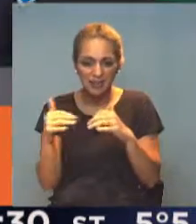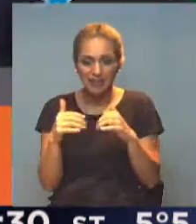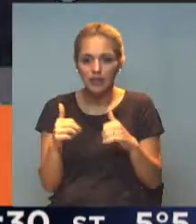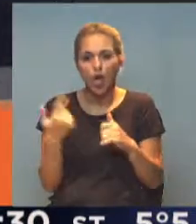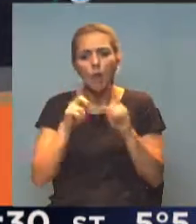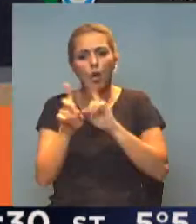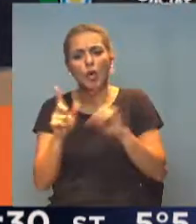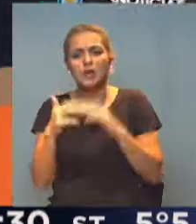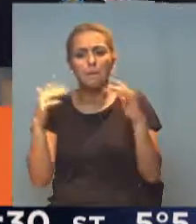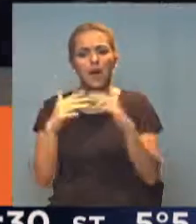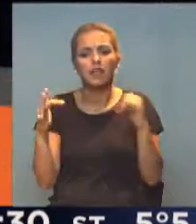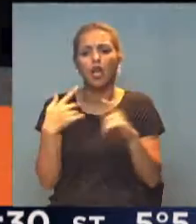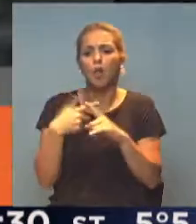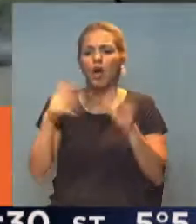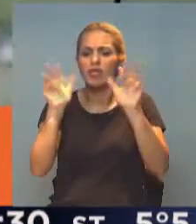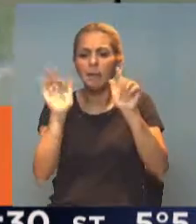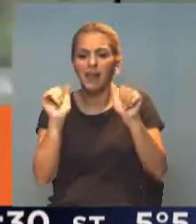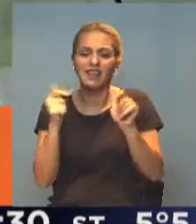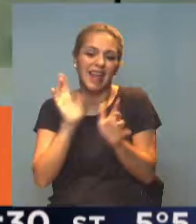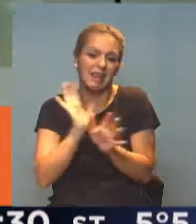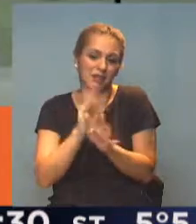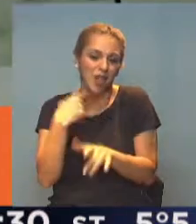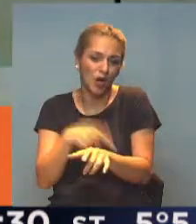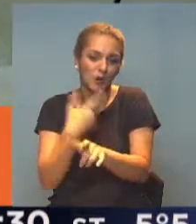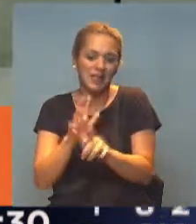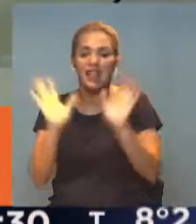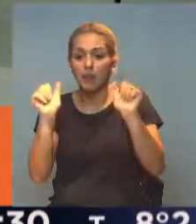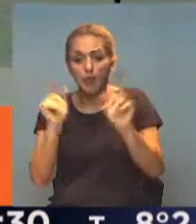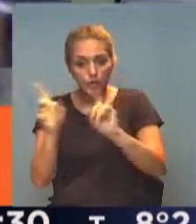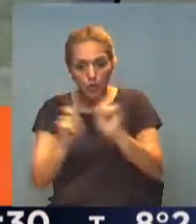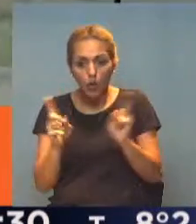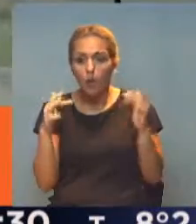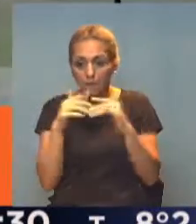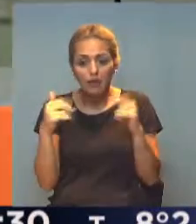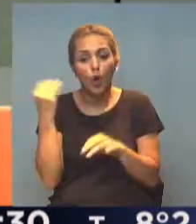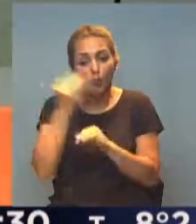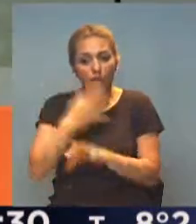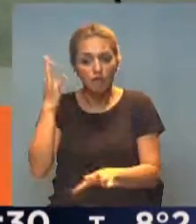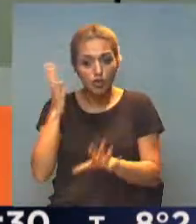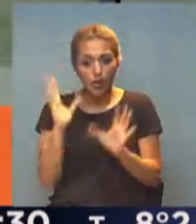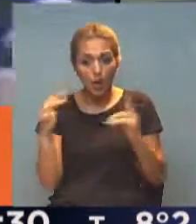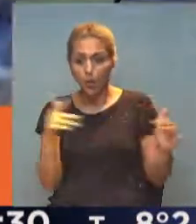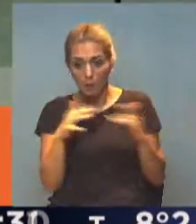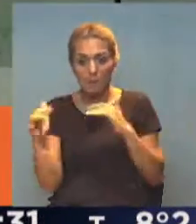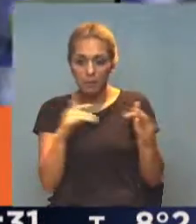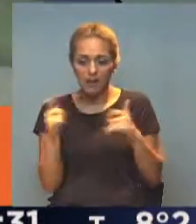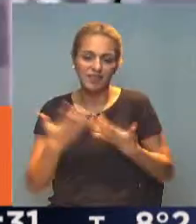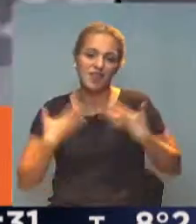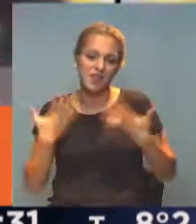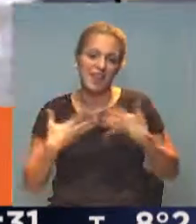de despedida como habitualmente se hace, sino en un partido profesional de fútbol. Sí, sí, fue una